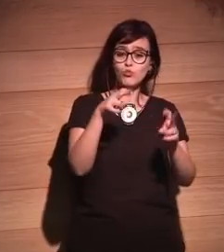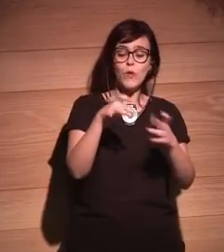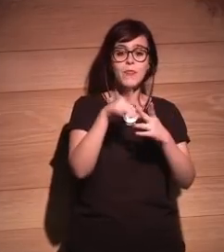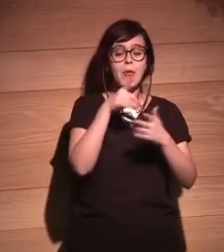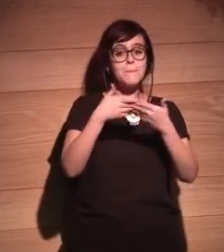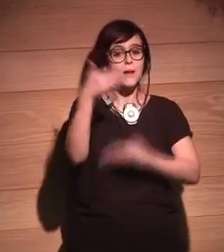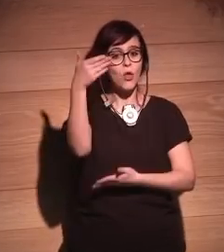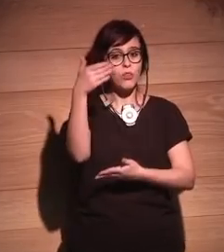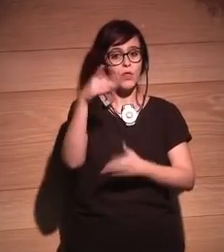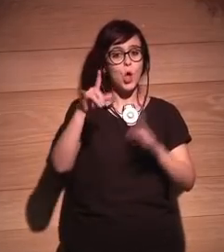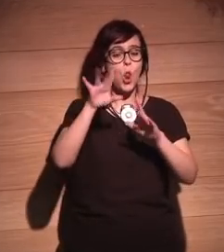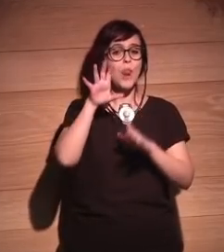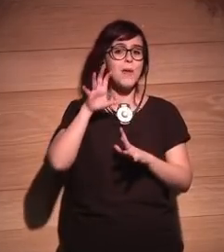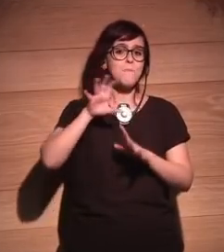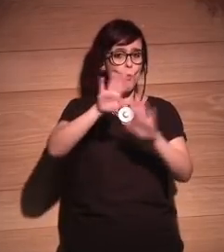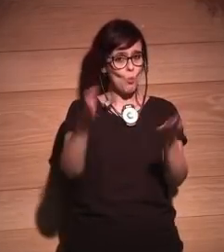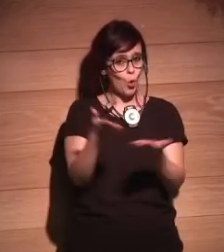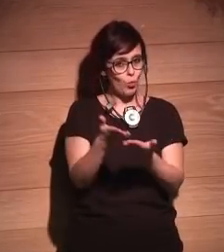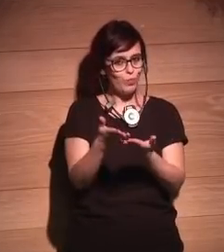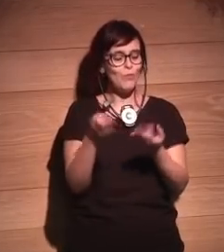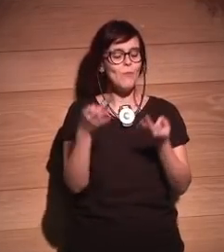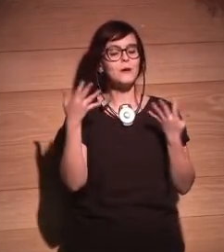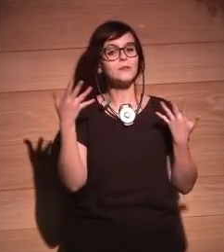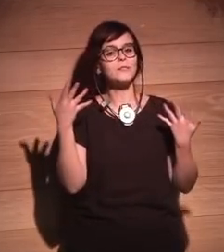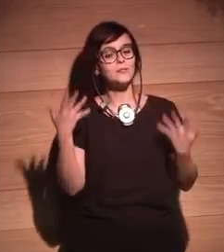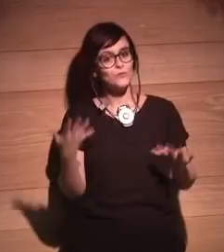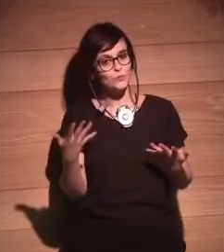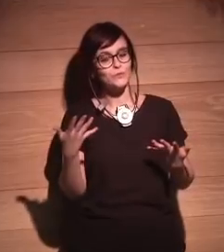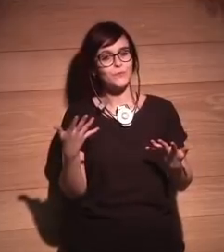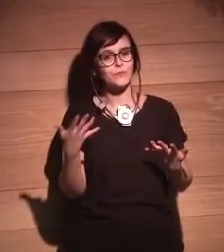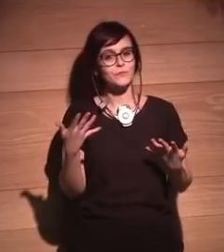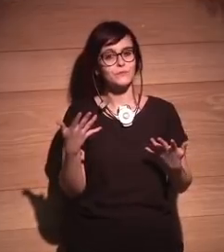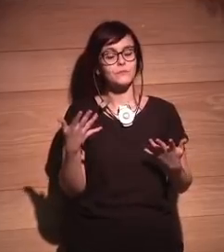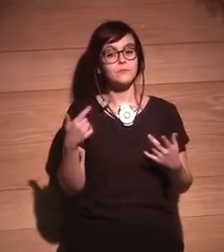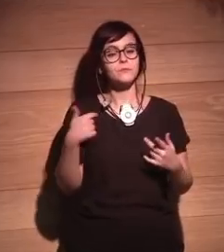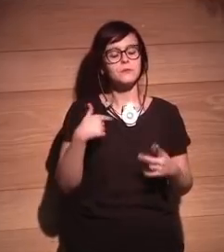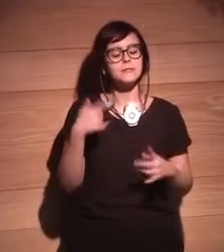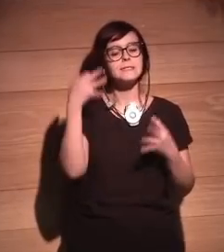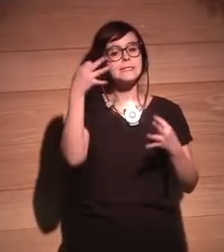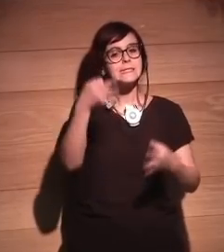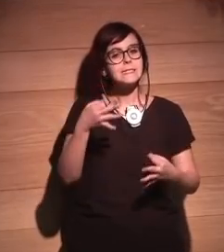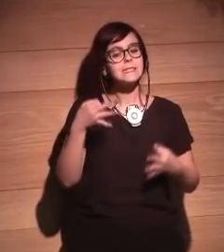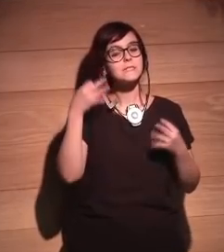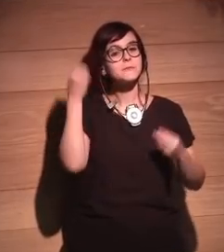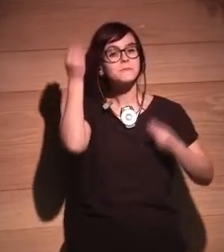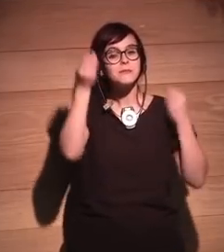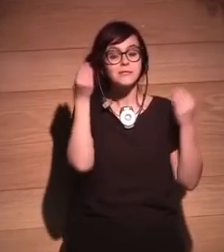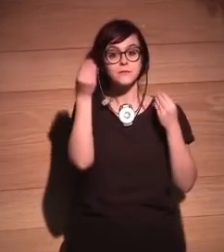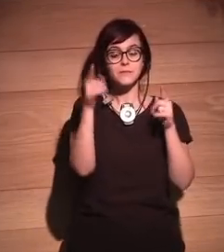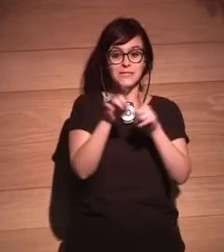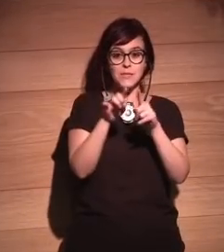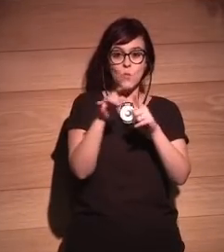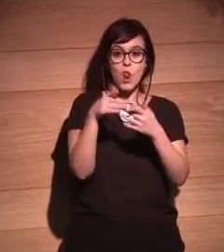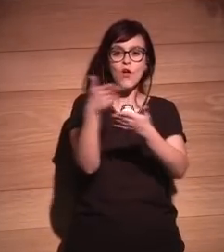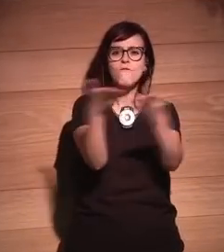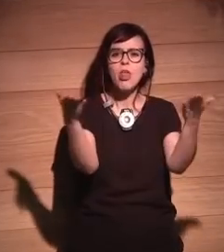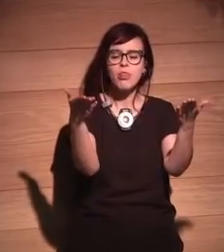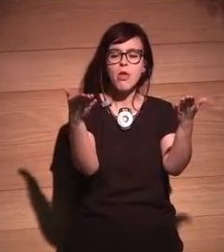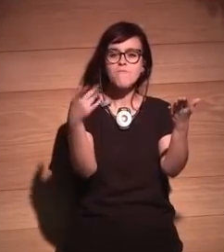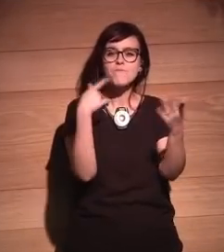del periódico Le Monde y siempre me he planteado esta pregunta: ¿cómo conseguir crear esa